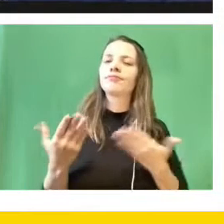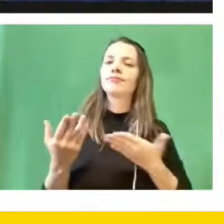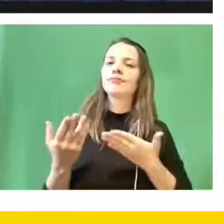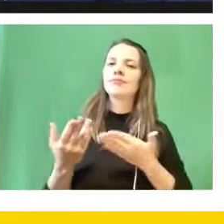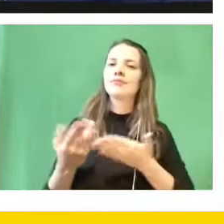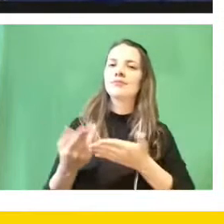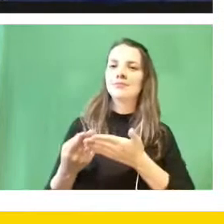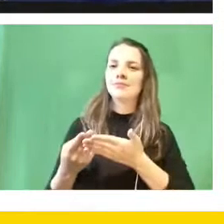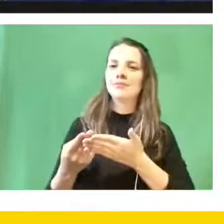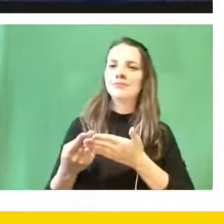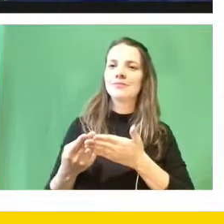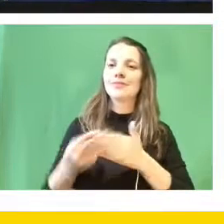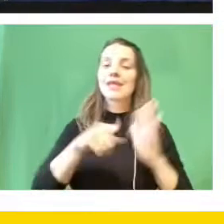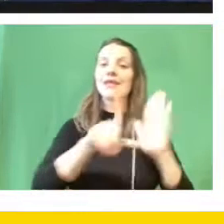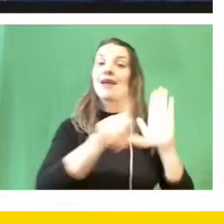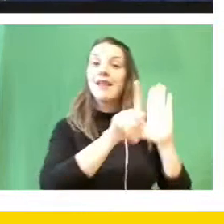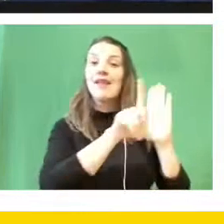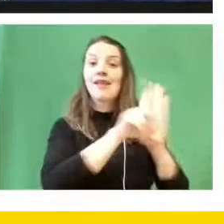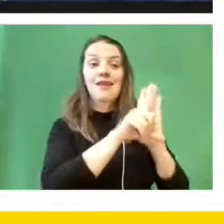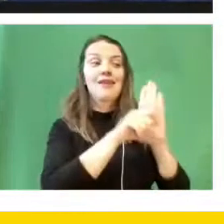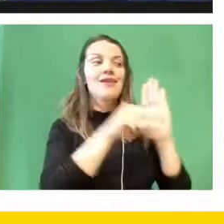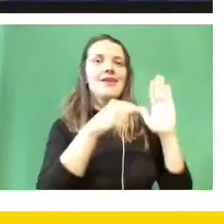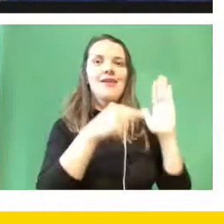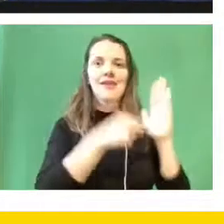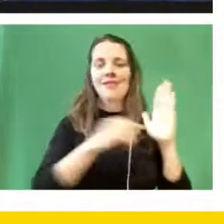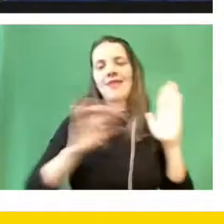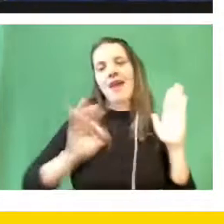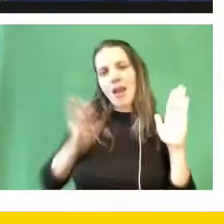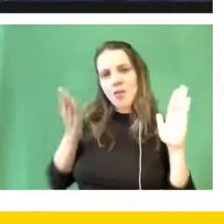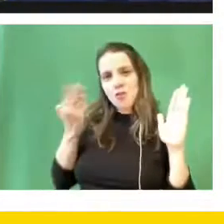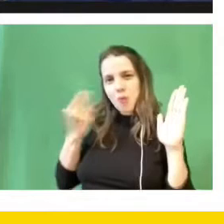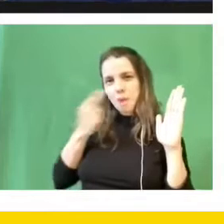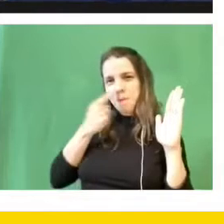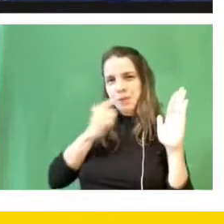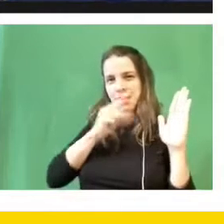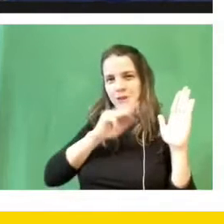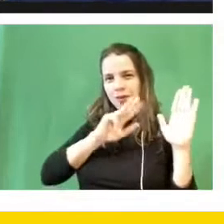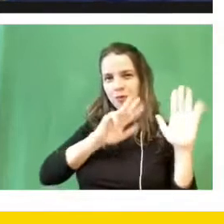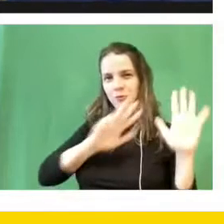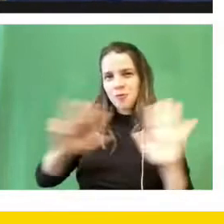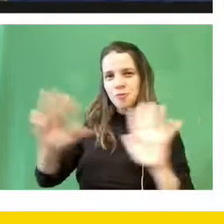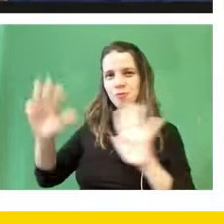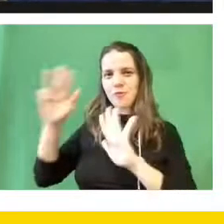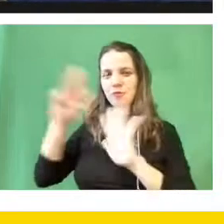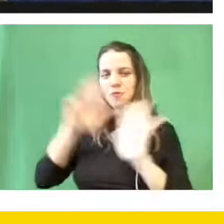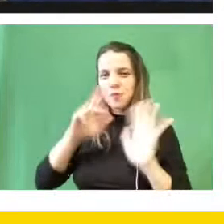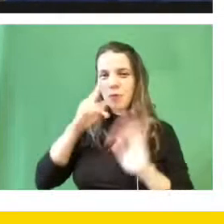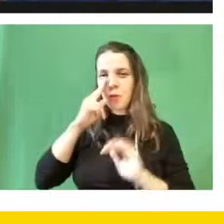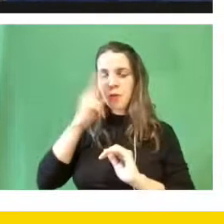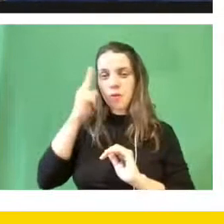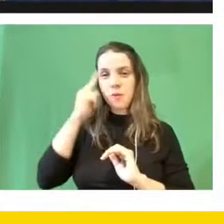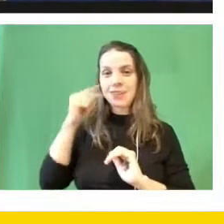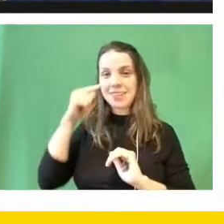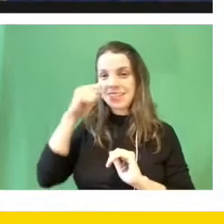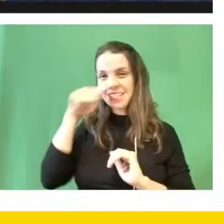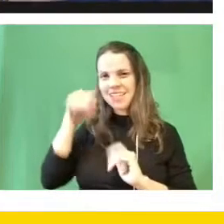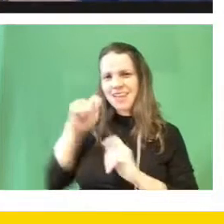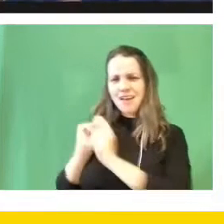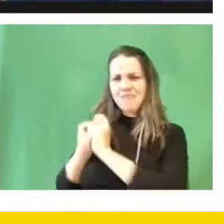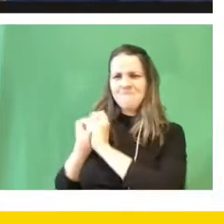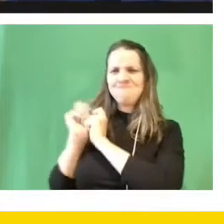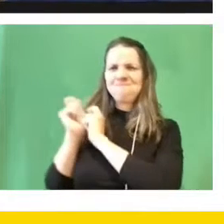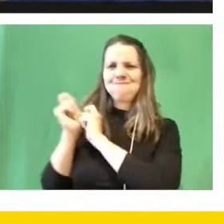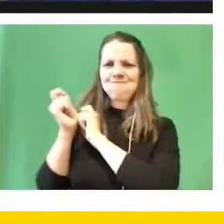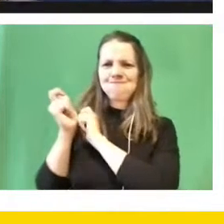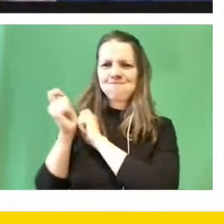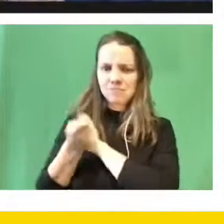una ley que fue reemplazada por otra del año 97, la ley del año 97 estableció un plan de emergencia, pero acá se le